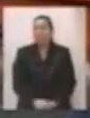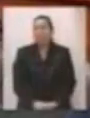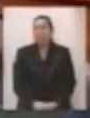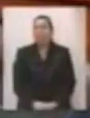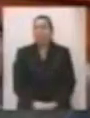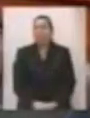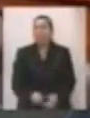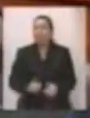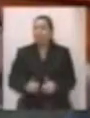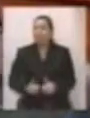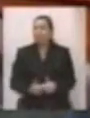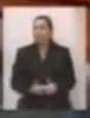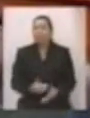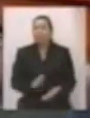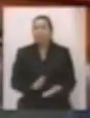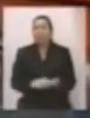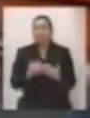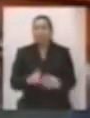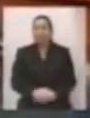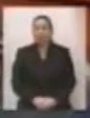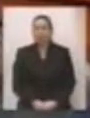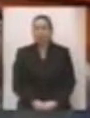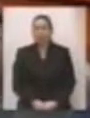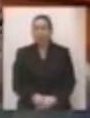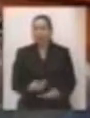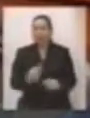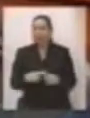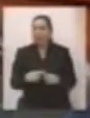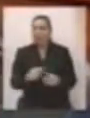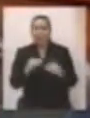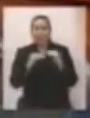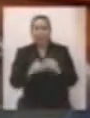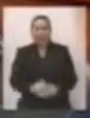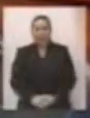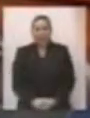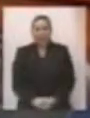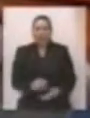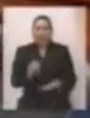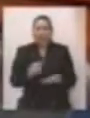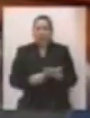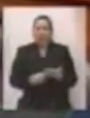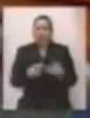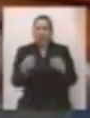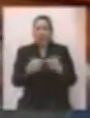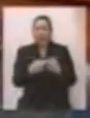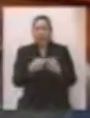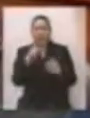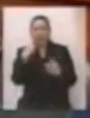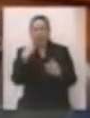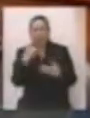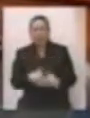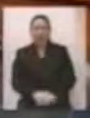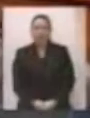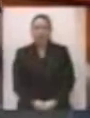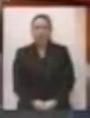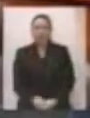la prevención y persecución del delito informático hay una serie de limitaciones, porque un correo con pornografía,